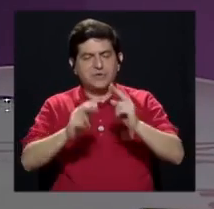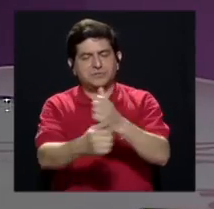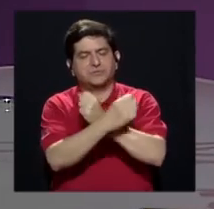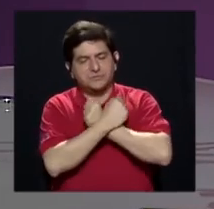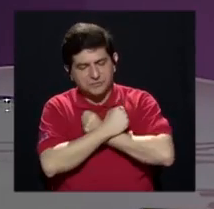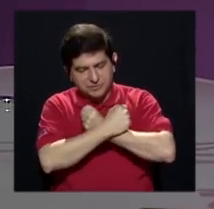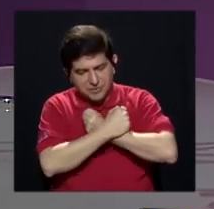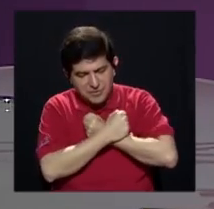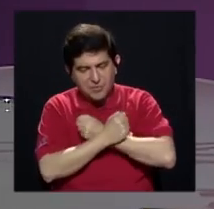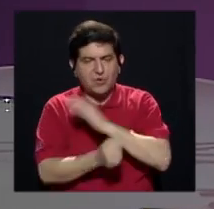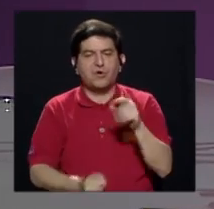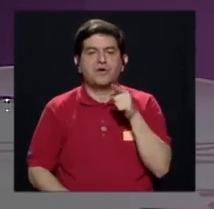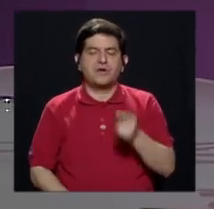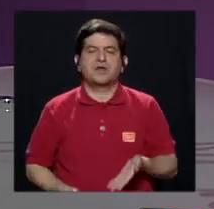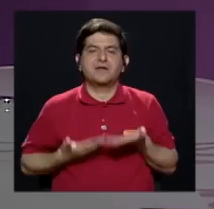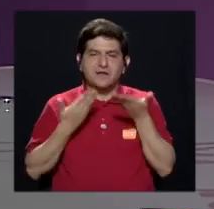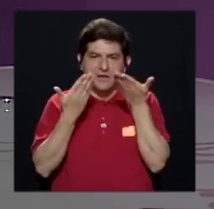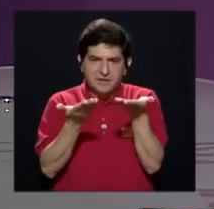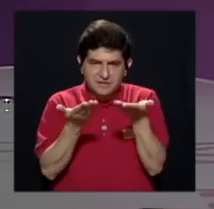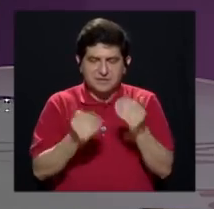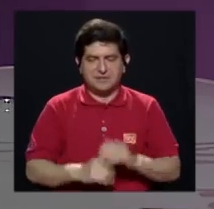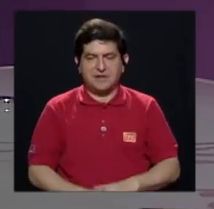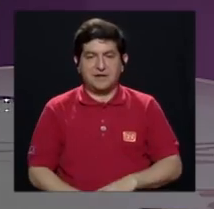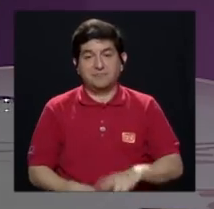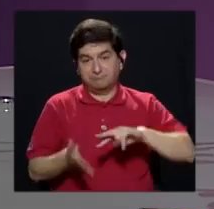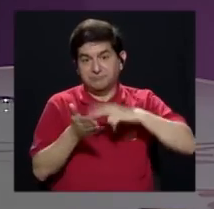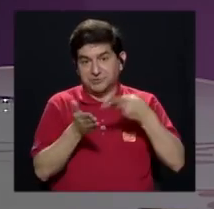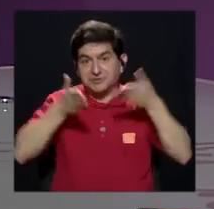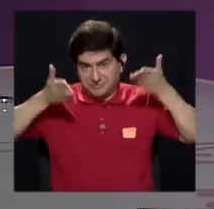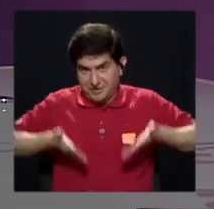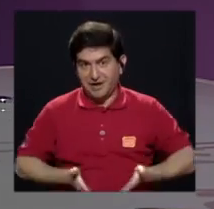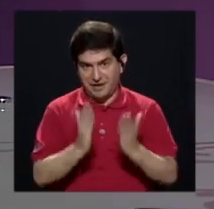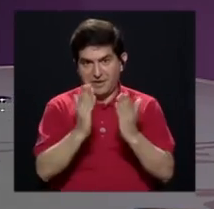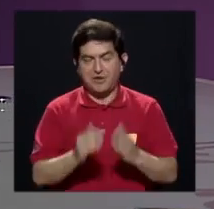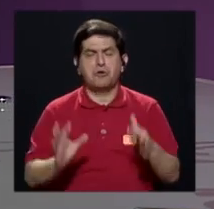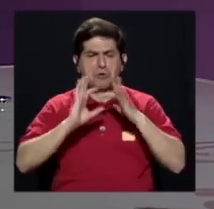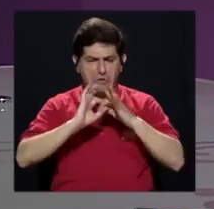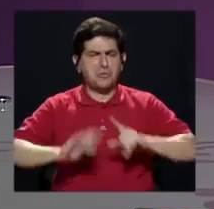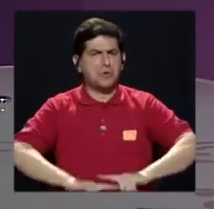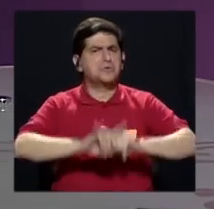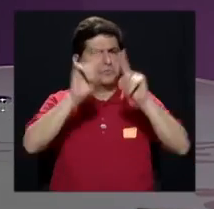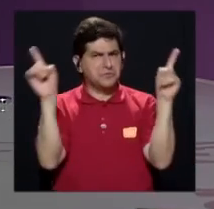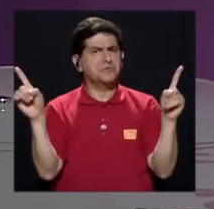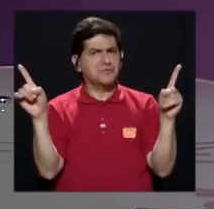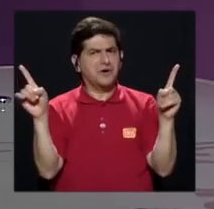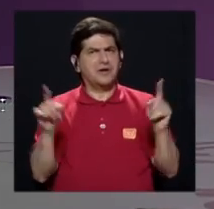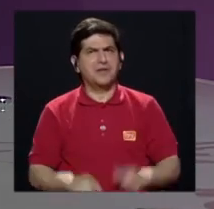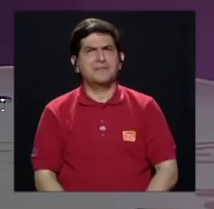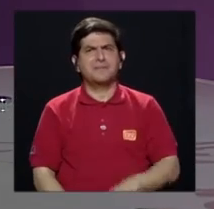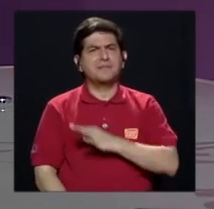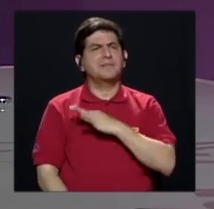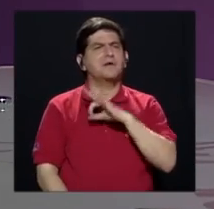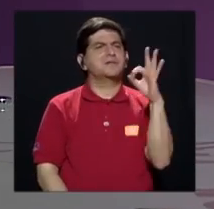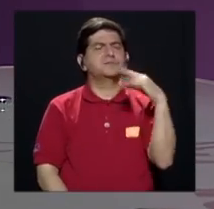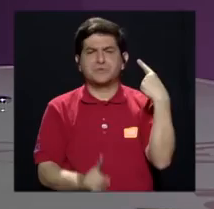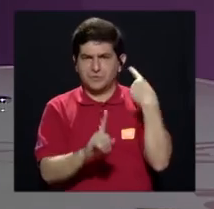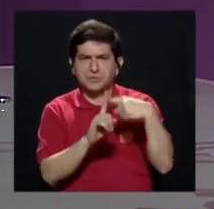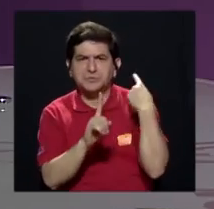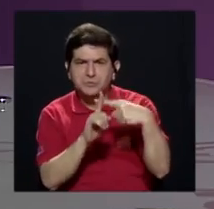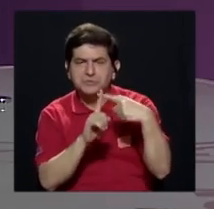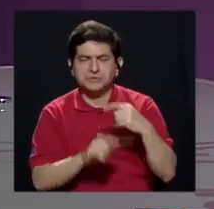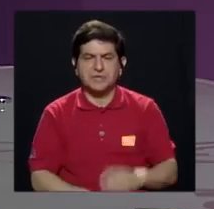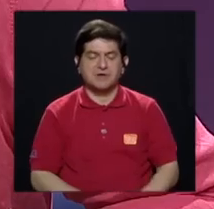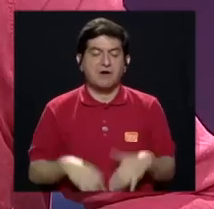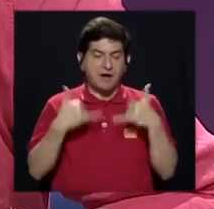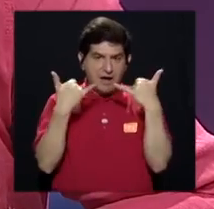y de esa entrega como es un hijo y hace una relación muy diferente y muy muy espiritual y muy positiva